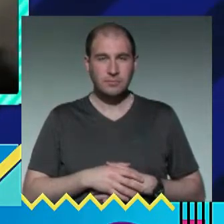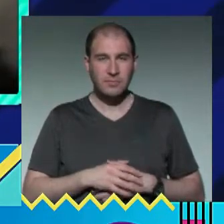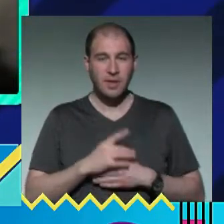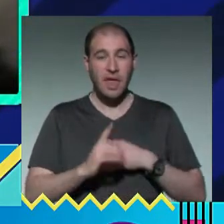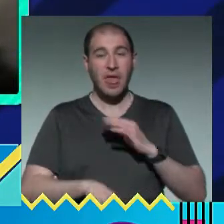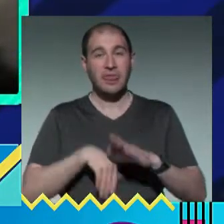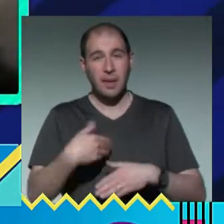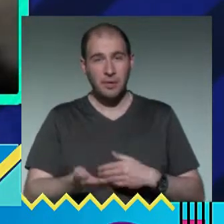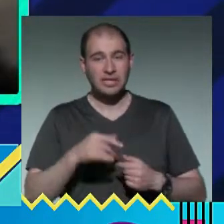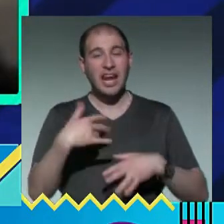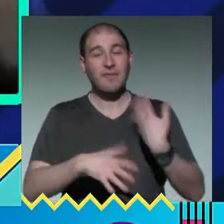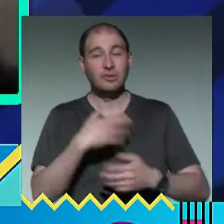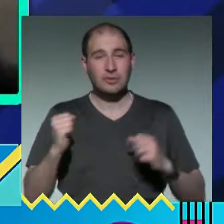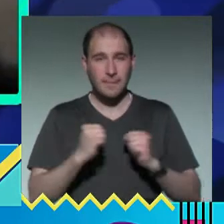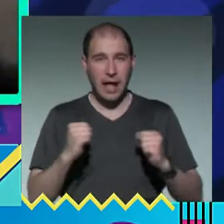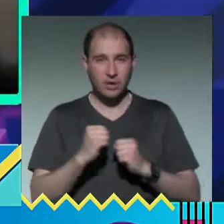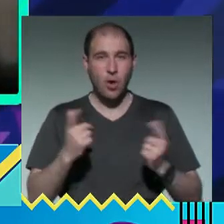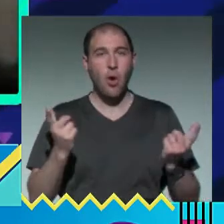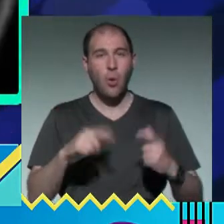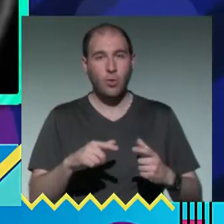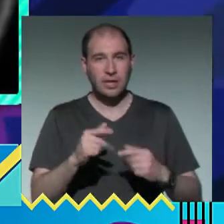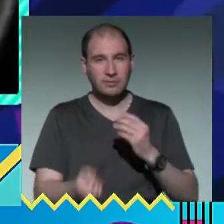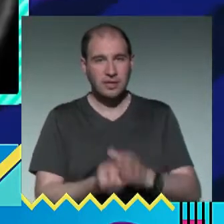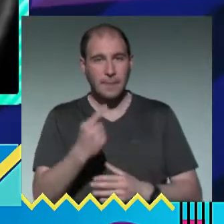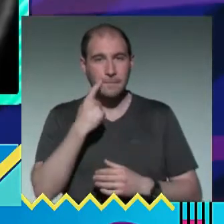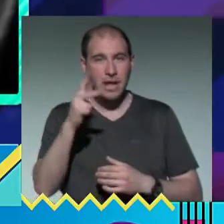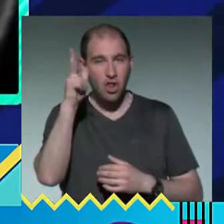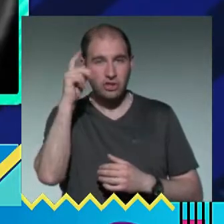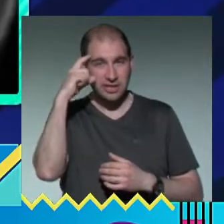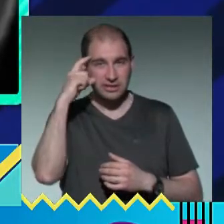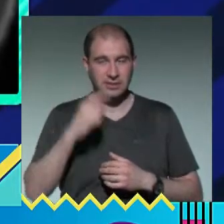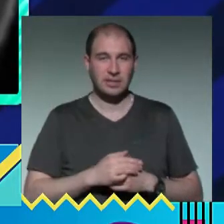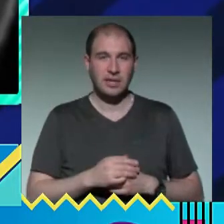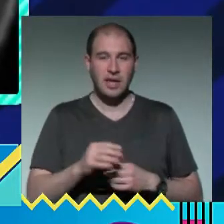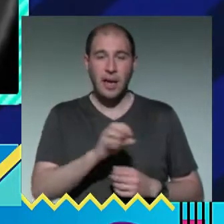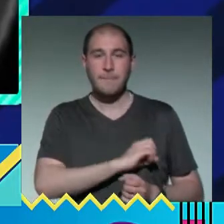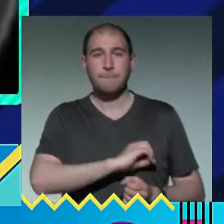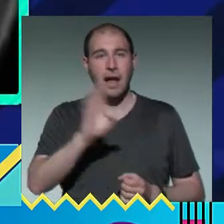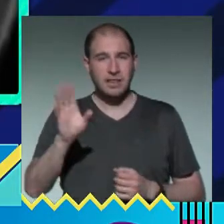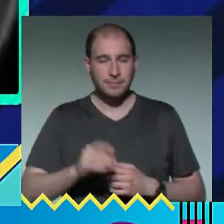después de la Revolución de Mayo, la Junta que se forma en 1810, se envían